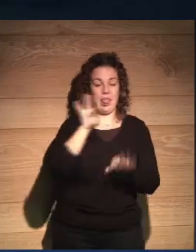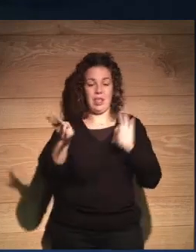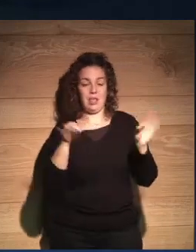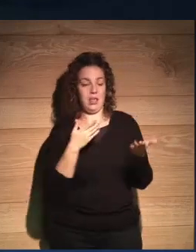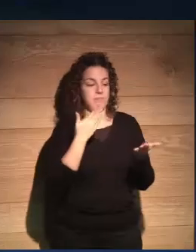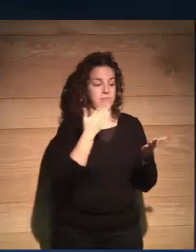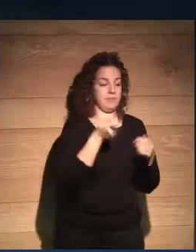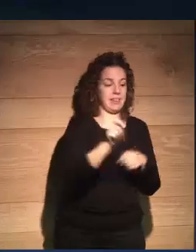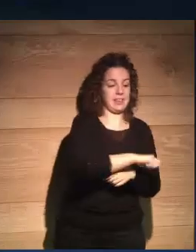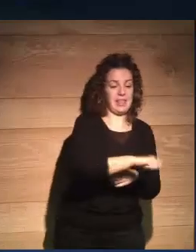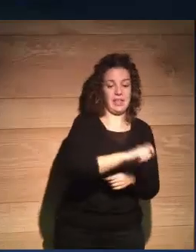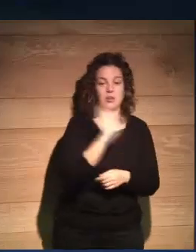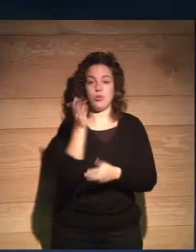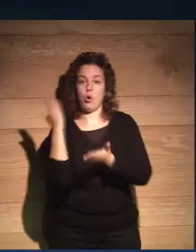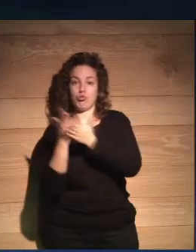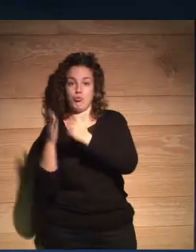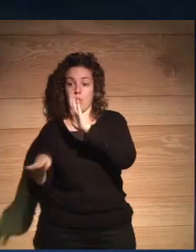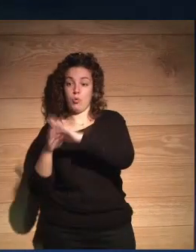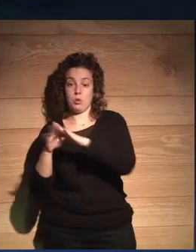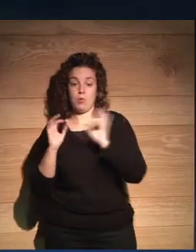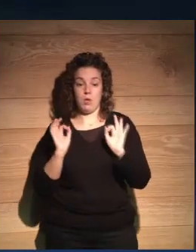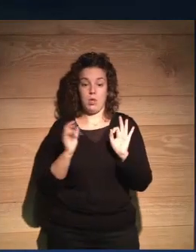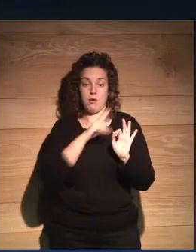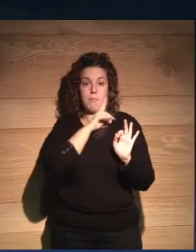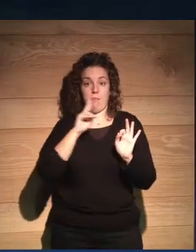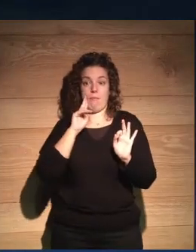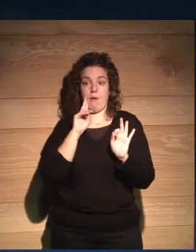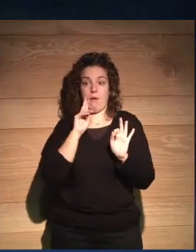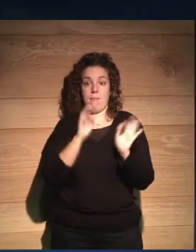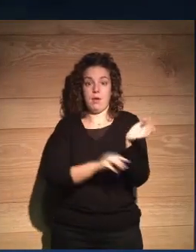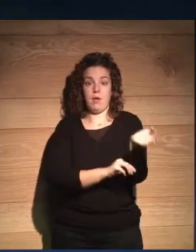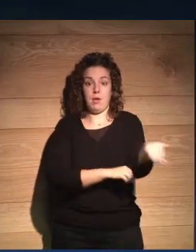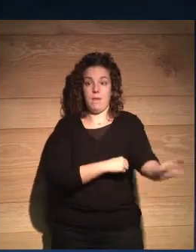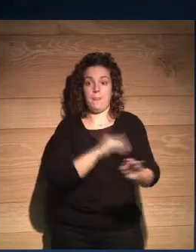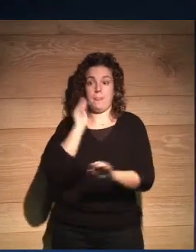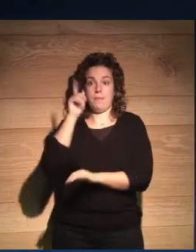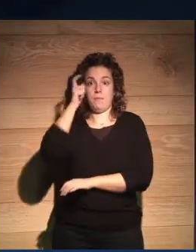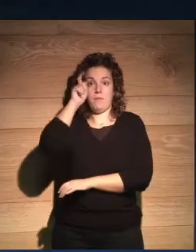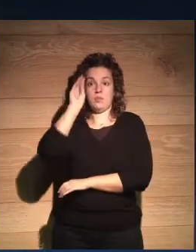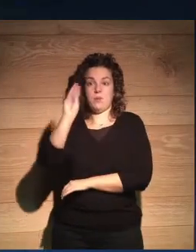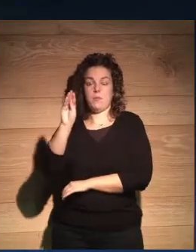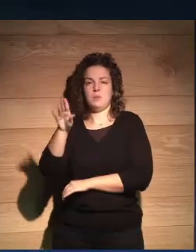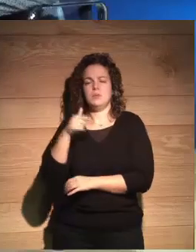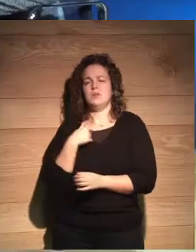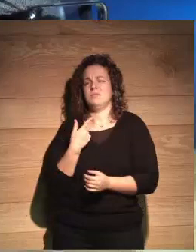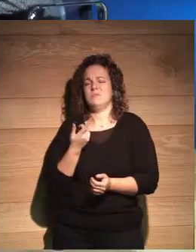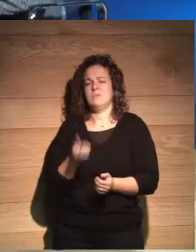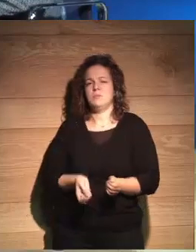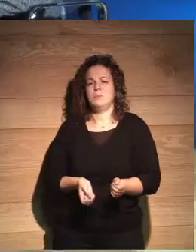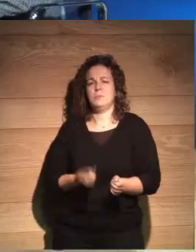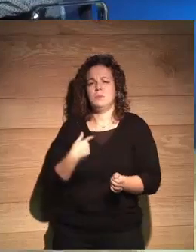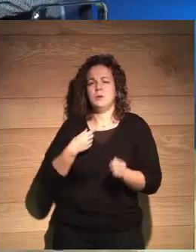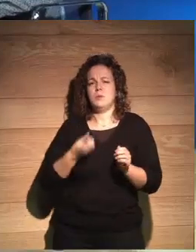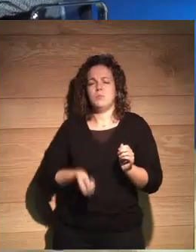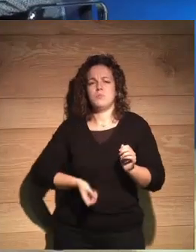con los estudios. Hasta ese punto. Y entonces mi madre le preguntó al profesor, ¿cuántos murcianos han salido